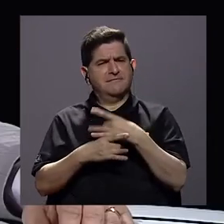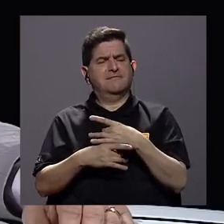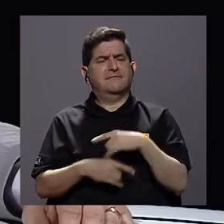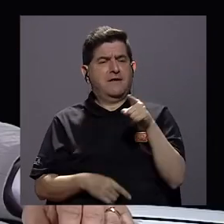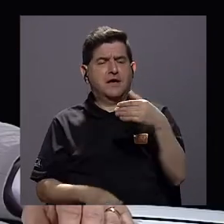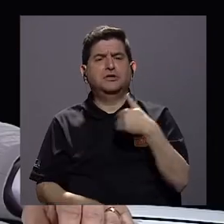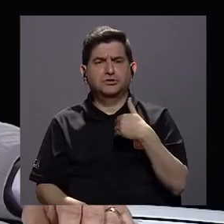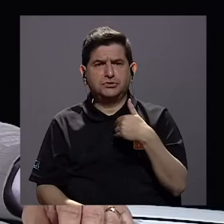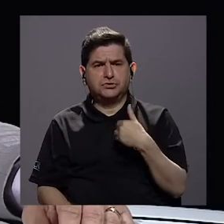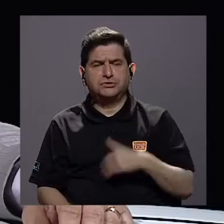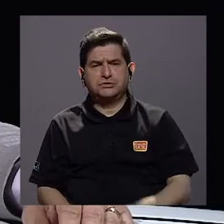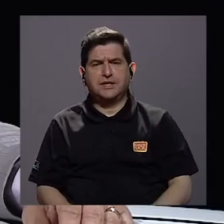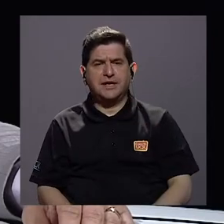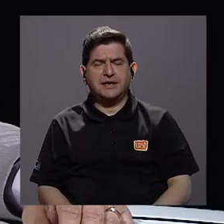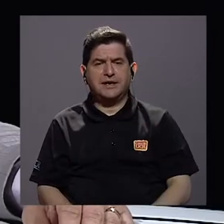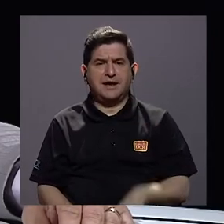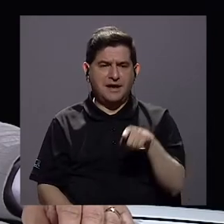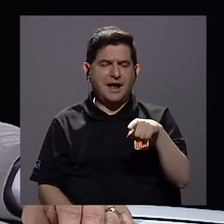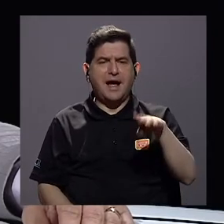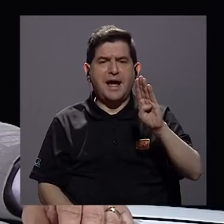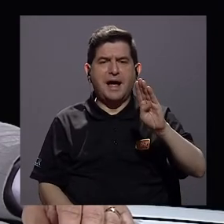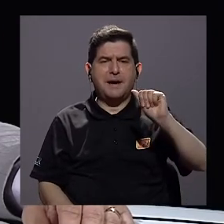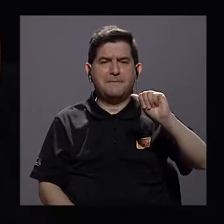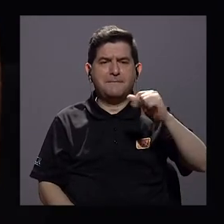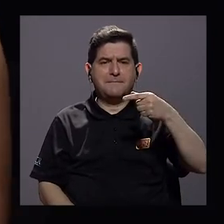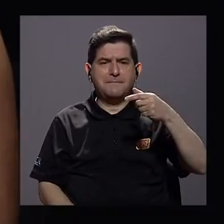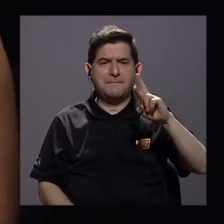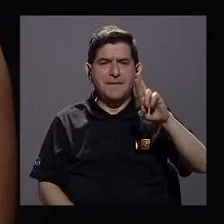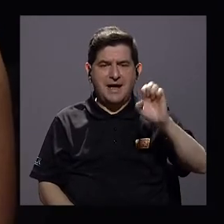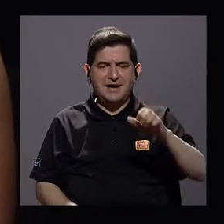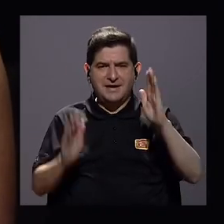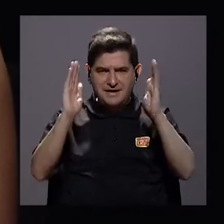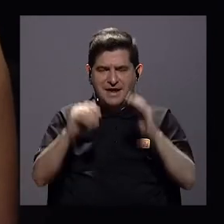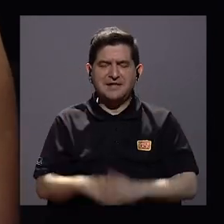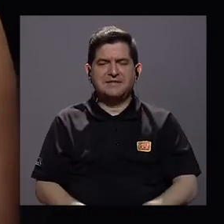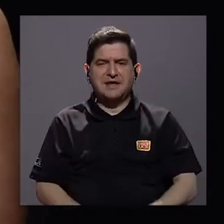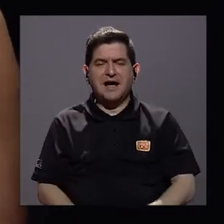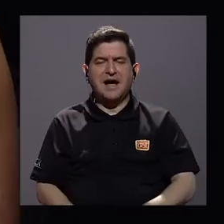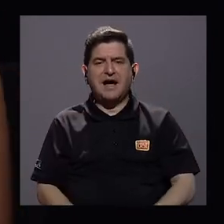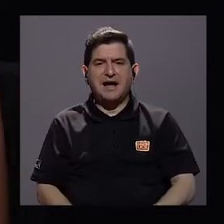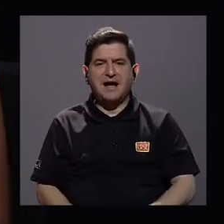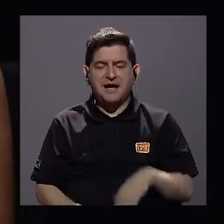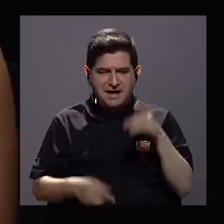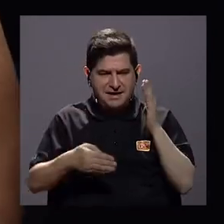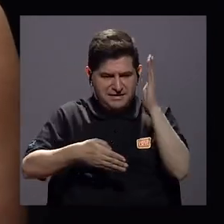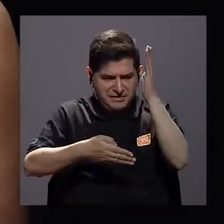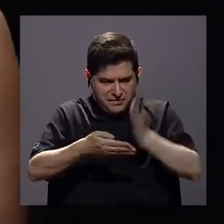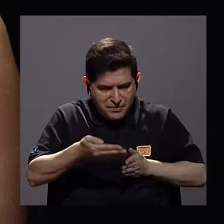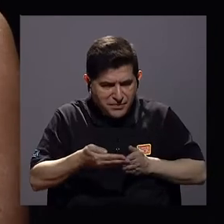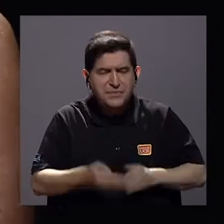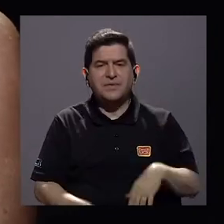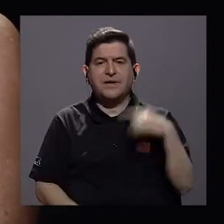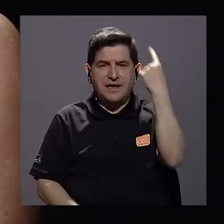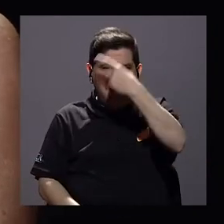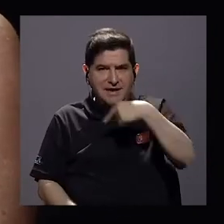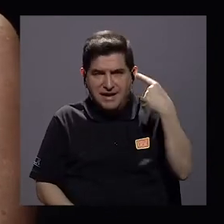si tienen un bagre grande, le cortan la cabeza y esa cabeza la regalan a la escuela y todos los chiquillos comen